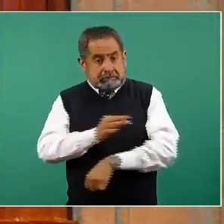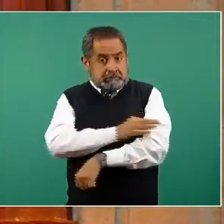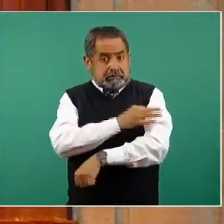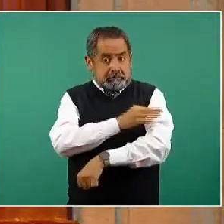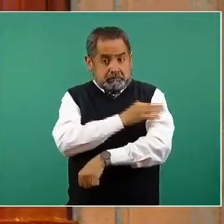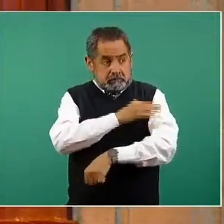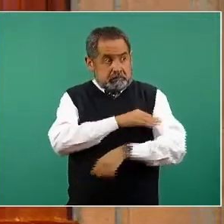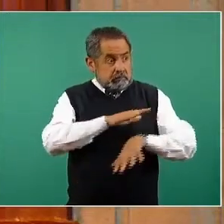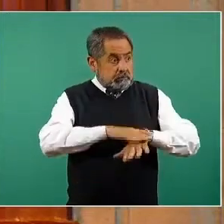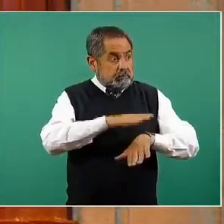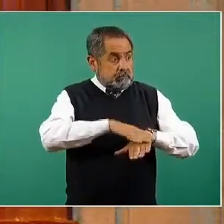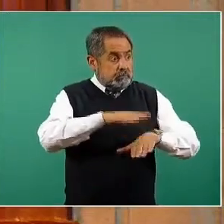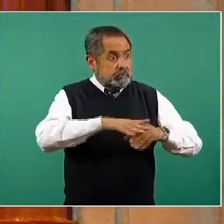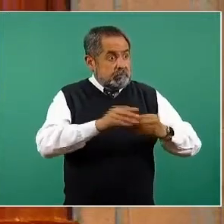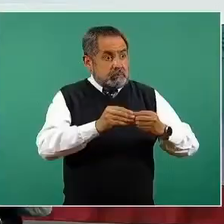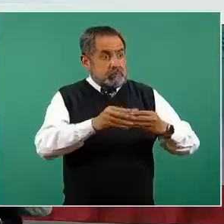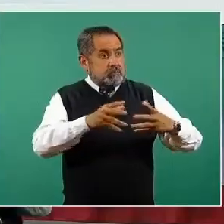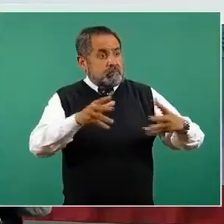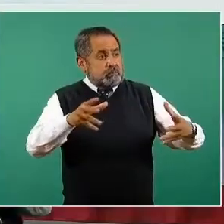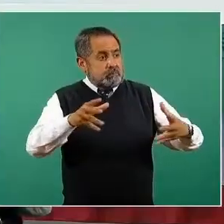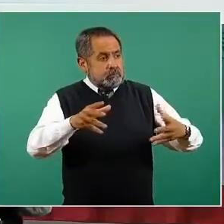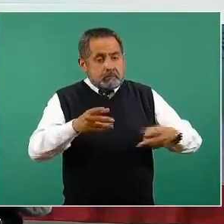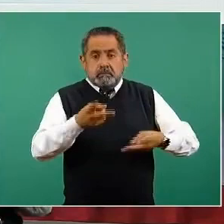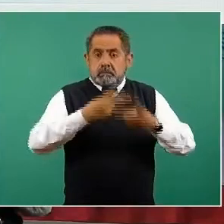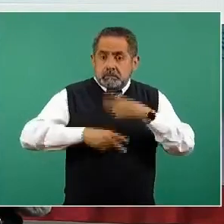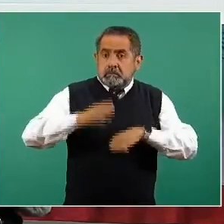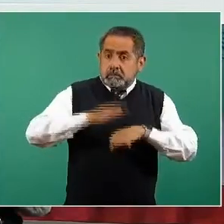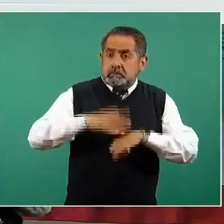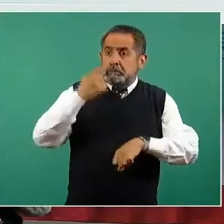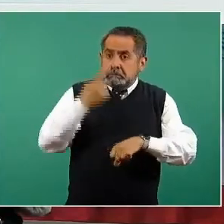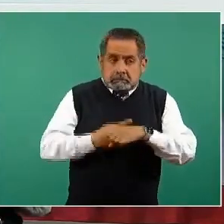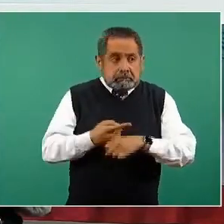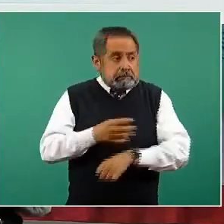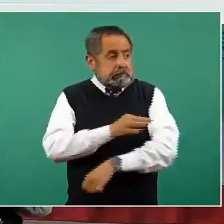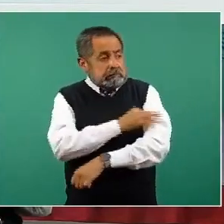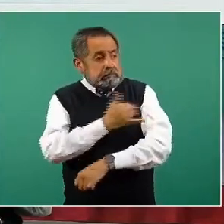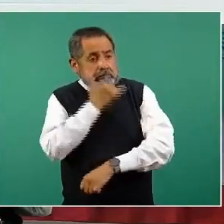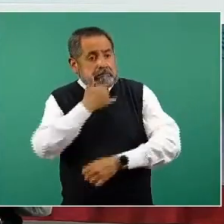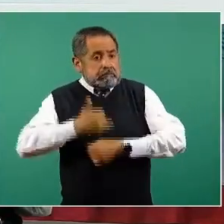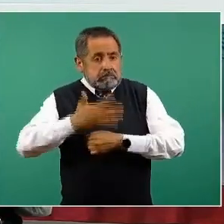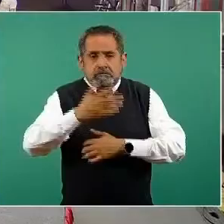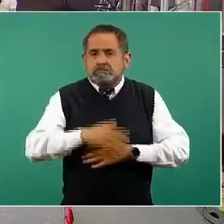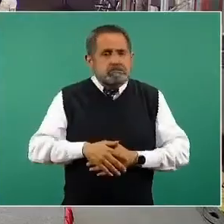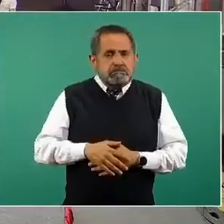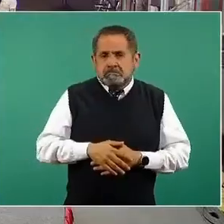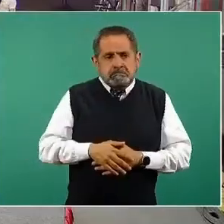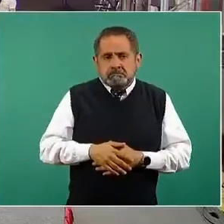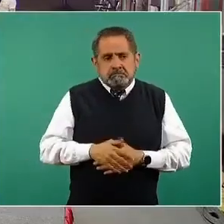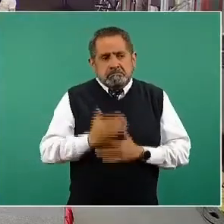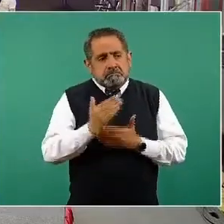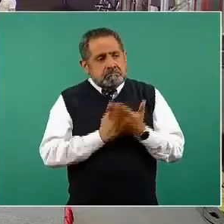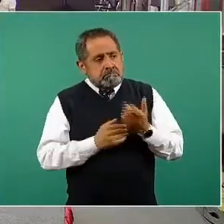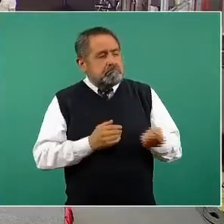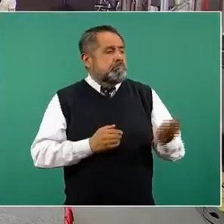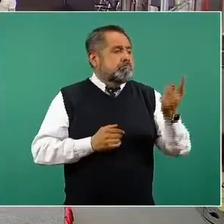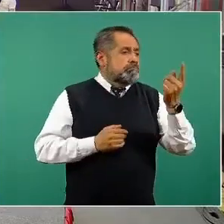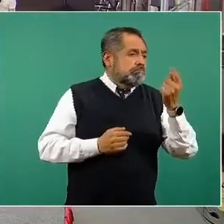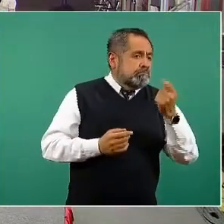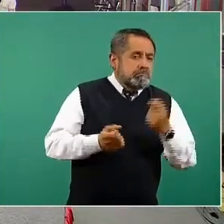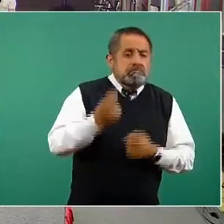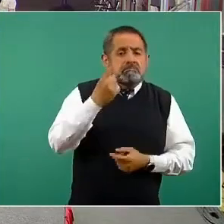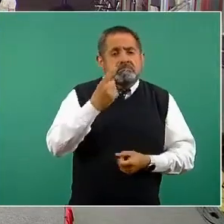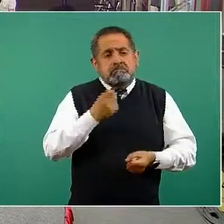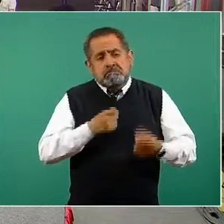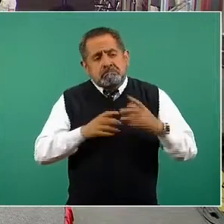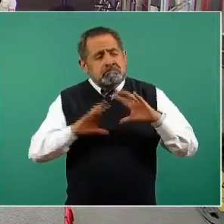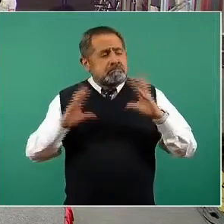aplicadas se ha incrementado, no se han incrementado con esa misma velocidad los eventos supuestamente asociados a la vacunación, y